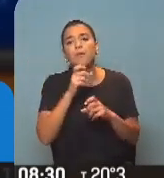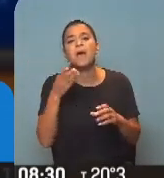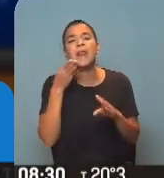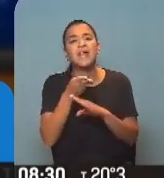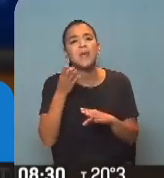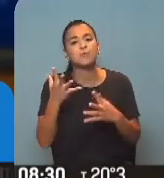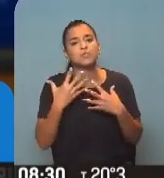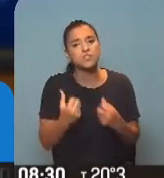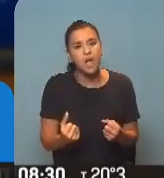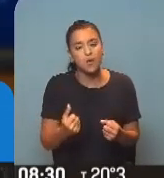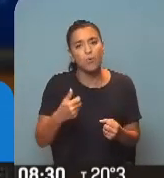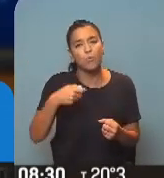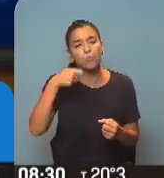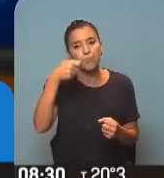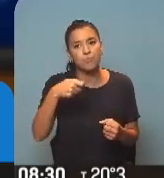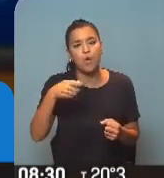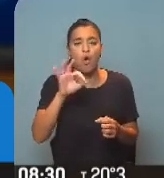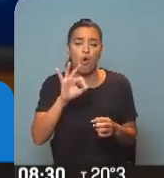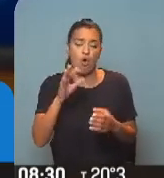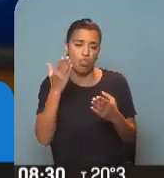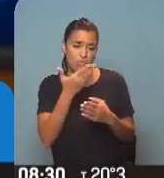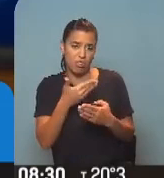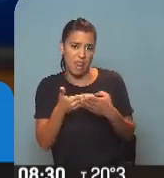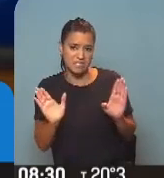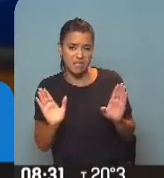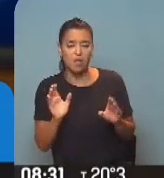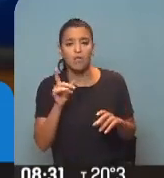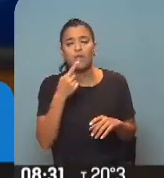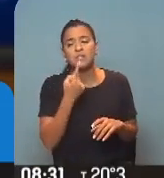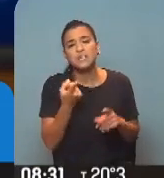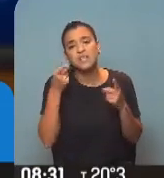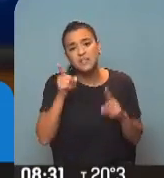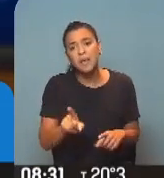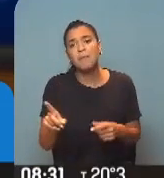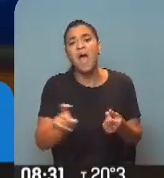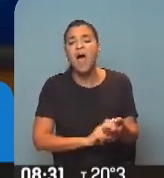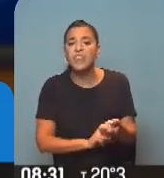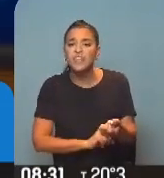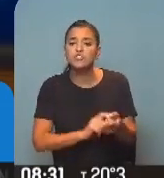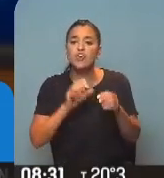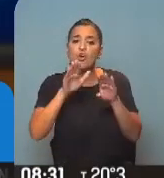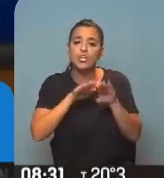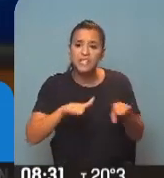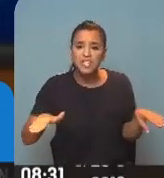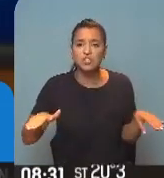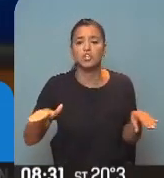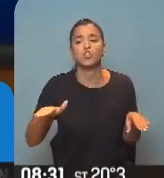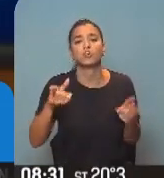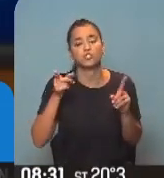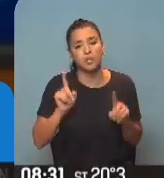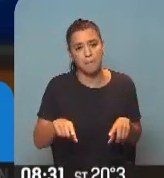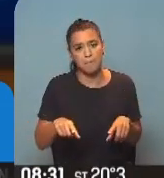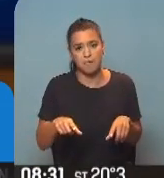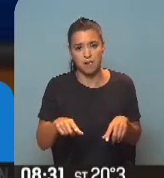tanto de medicina prepaga con medicina estatal y después todos los vinculados a lo que tiene que ver adicciones y niñez sobre todo este es un